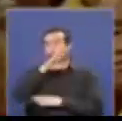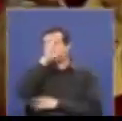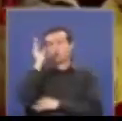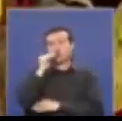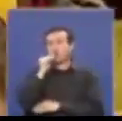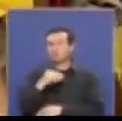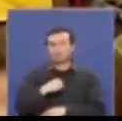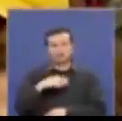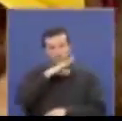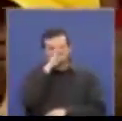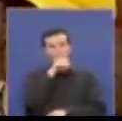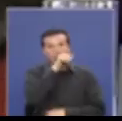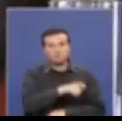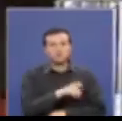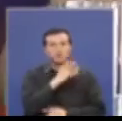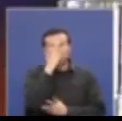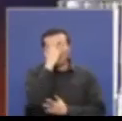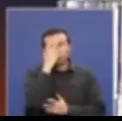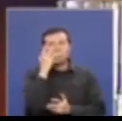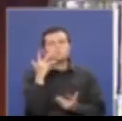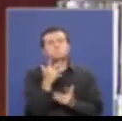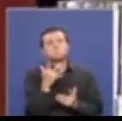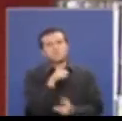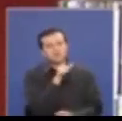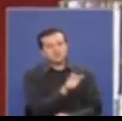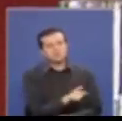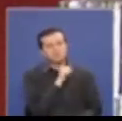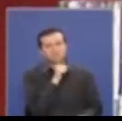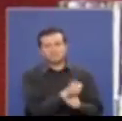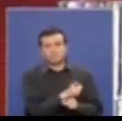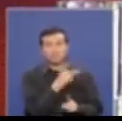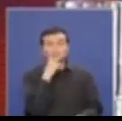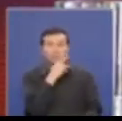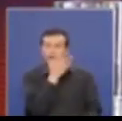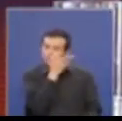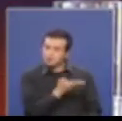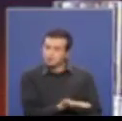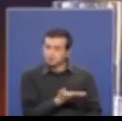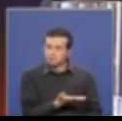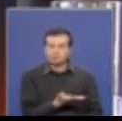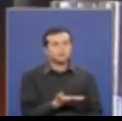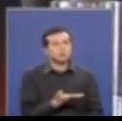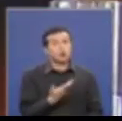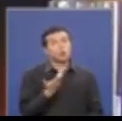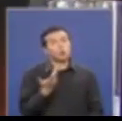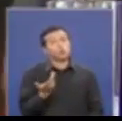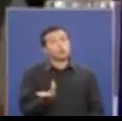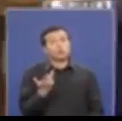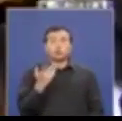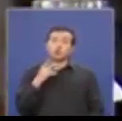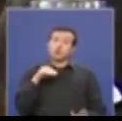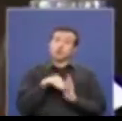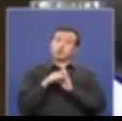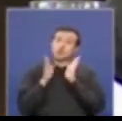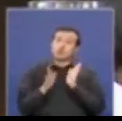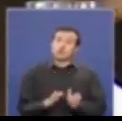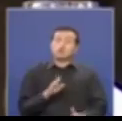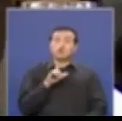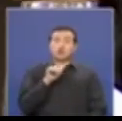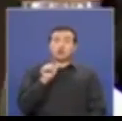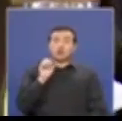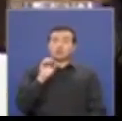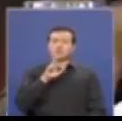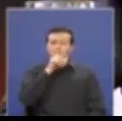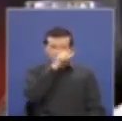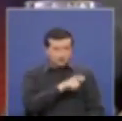va a responder. Porque además de canalla, es un cobarde. Pero ¿cómo un mentiroso así? ¿Qué dirá pues Guillermo Lasso en su partido?